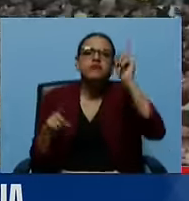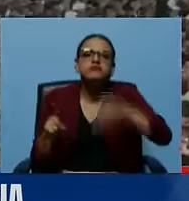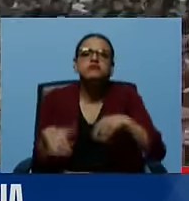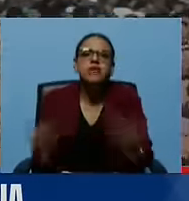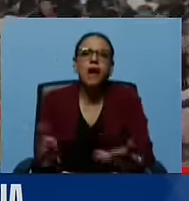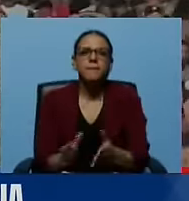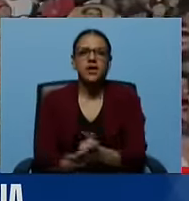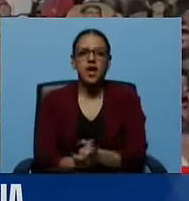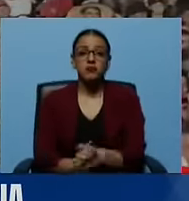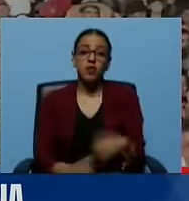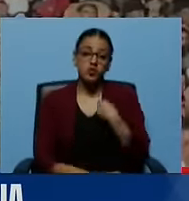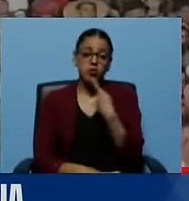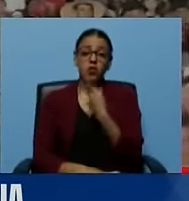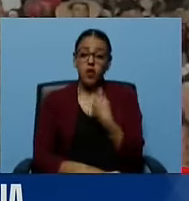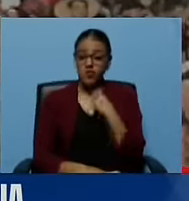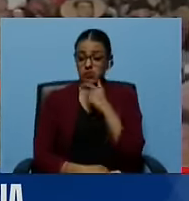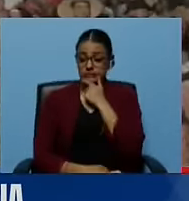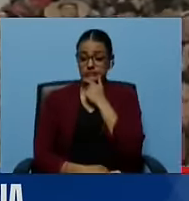Yo dije,